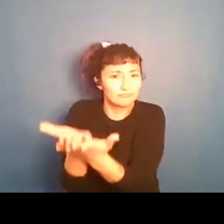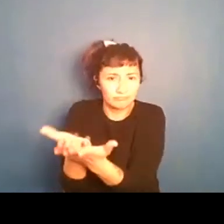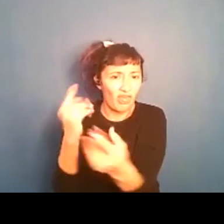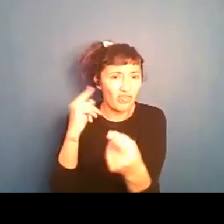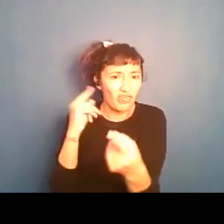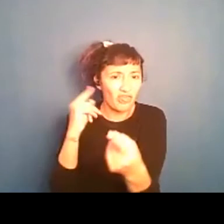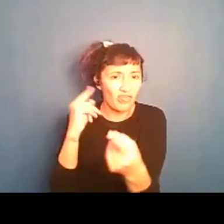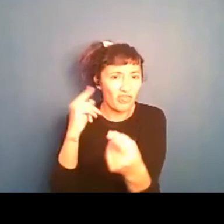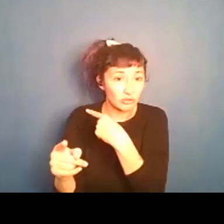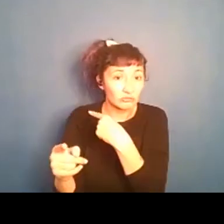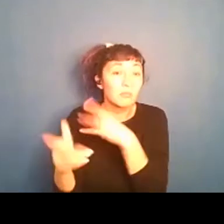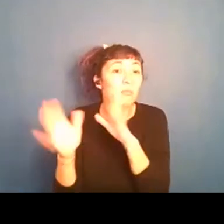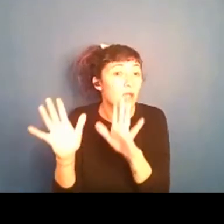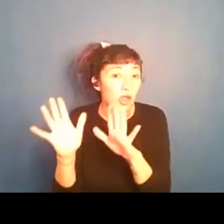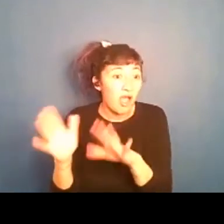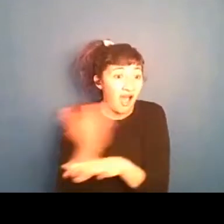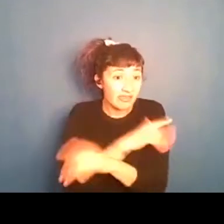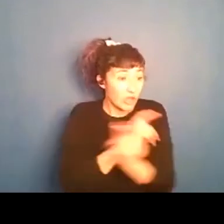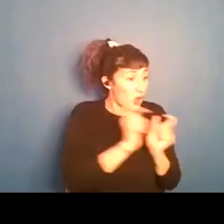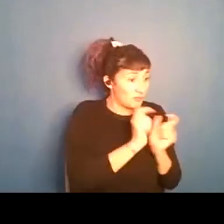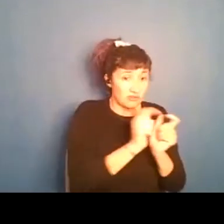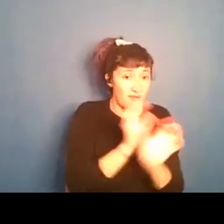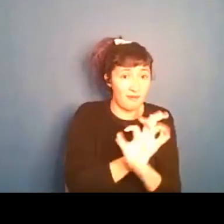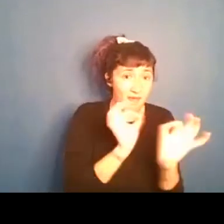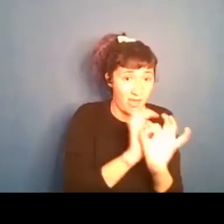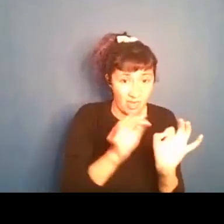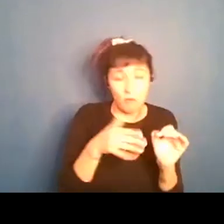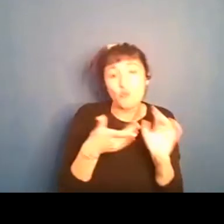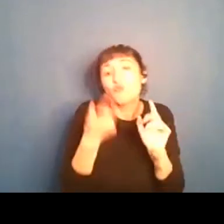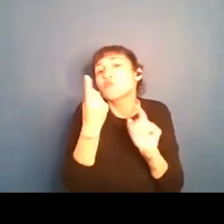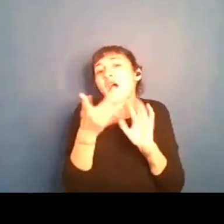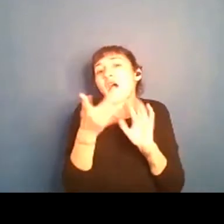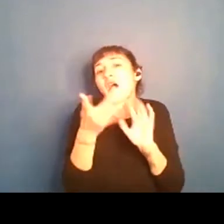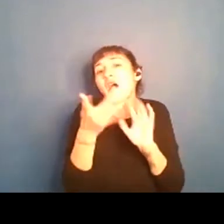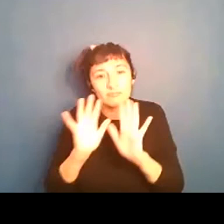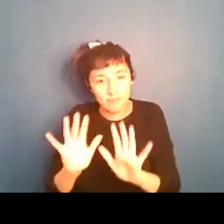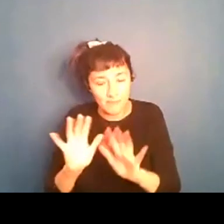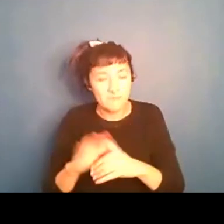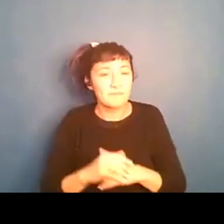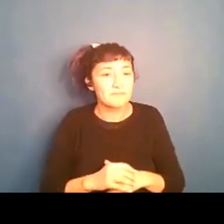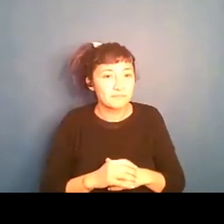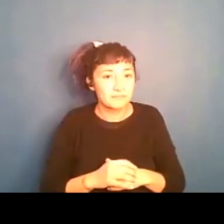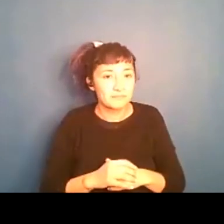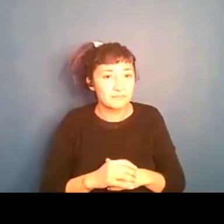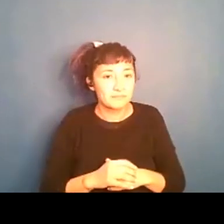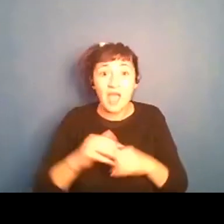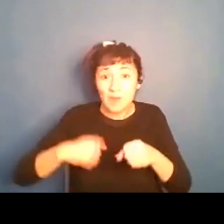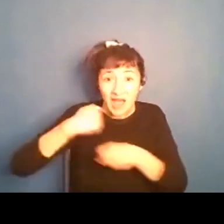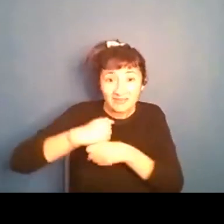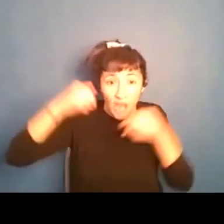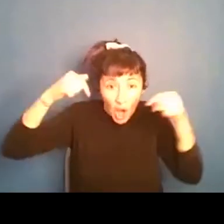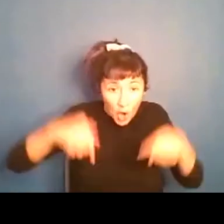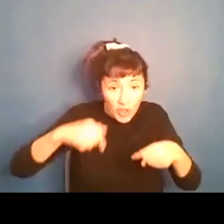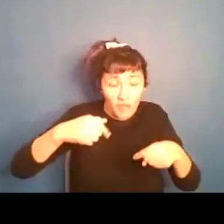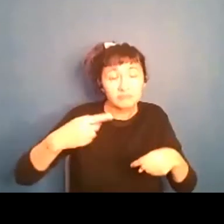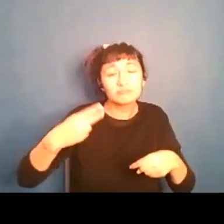sin pasar por las comisiones. Bien. Argentina, hasta el día de hoy, 2021, no